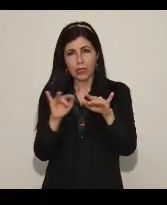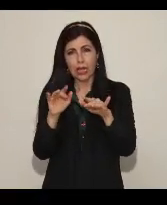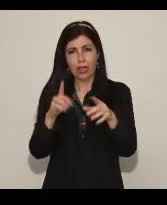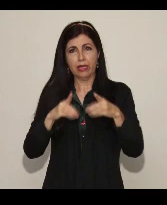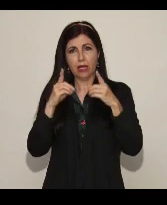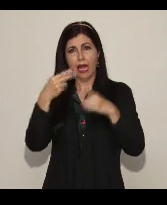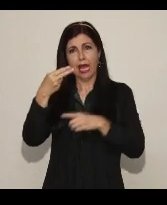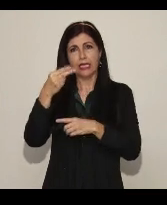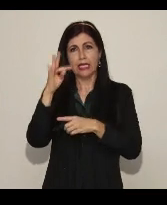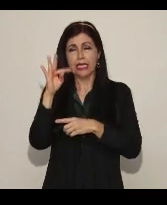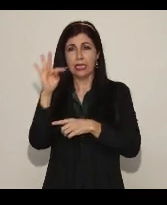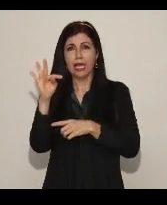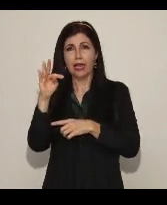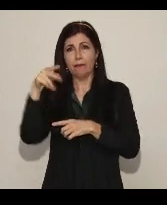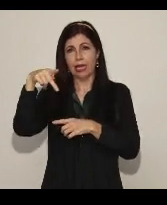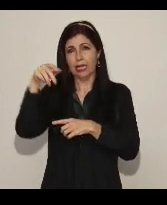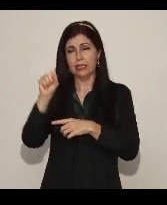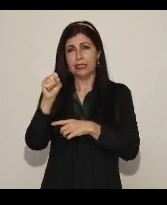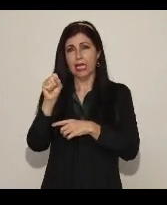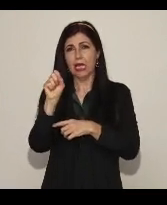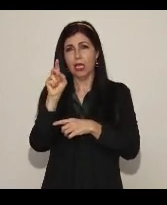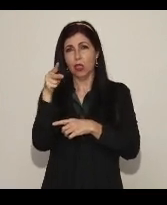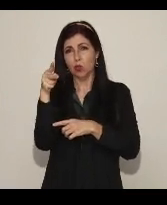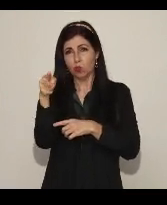la dirección